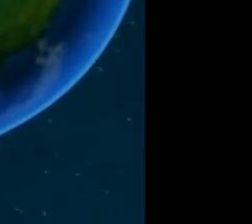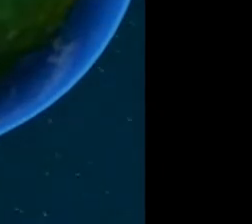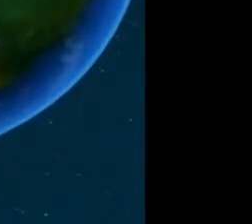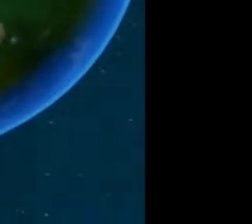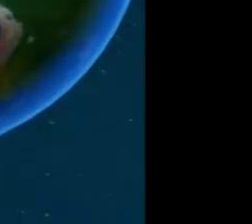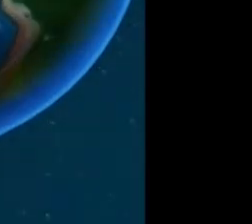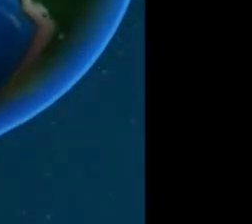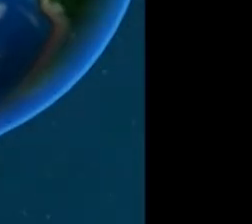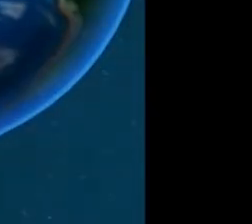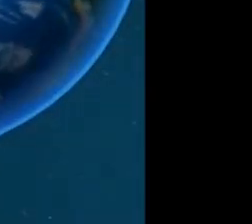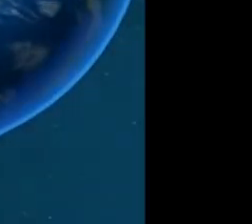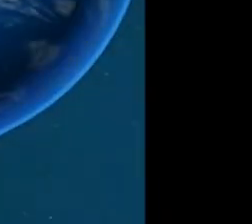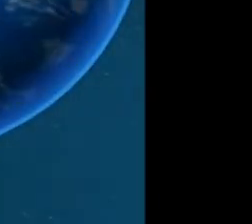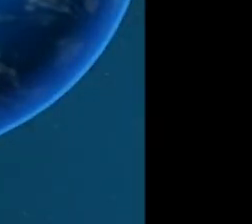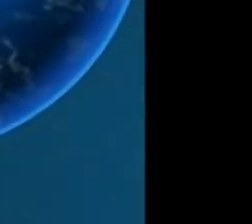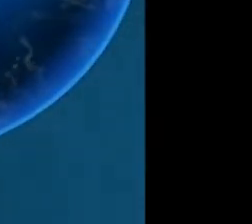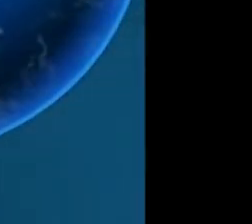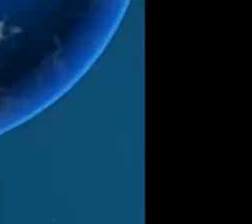¡Gracias!